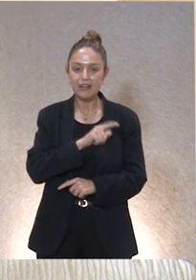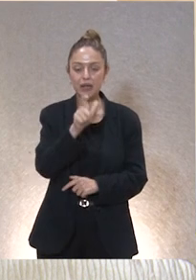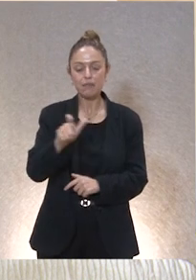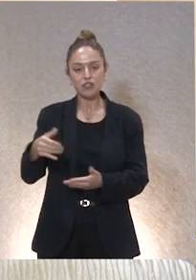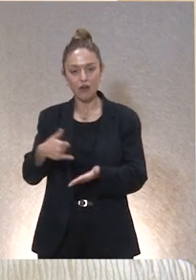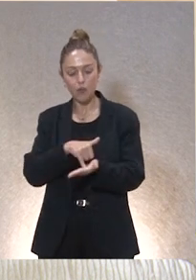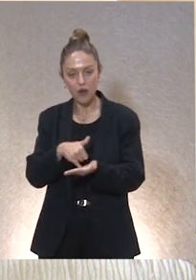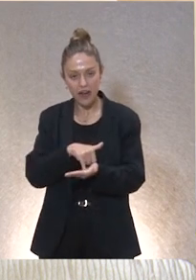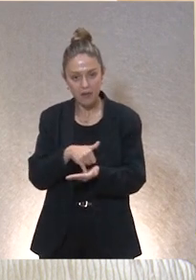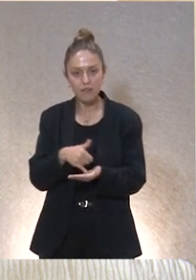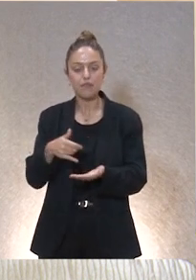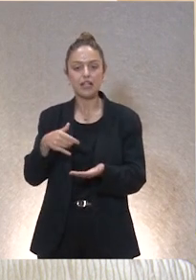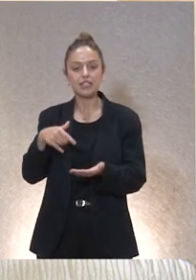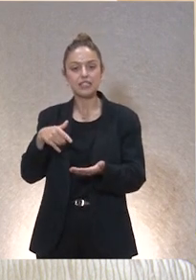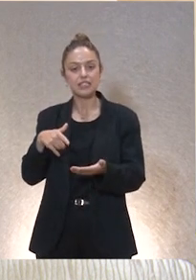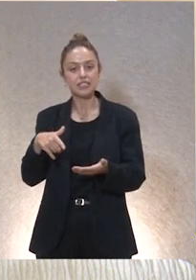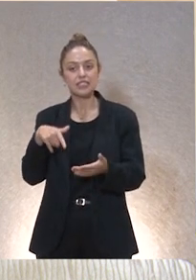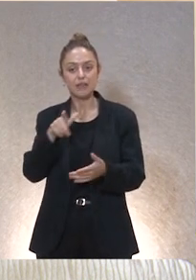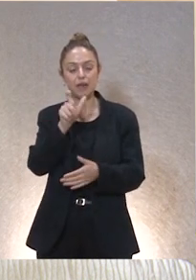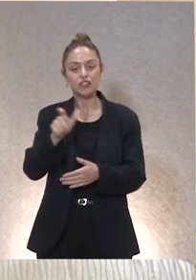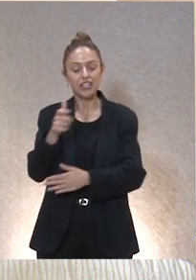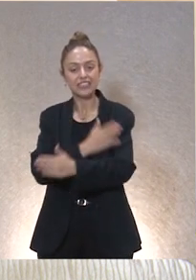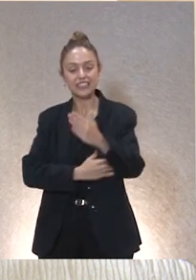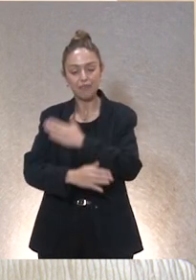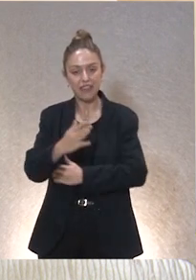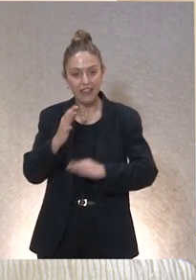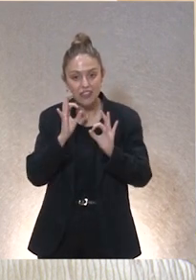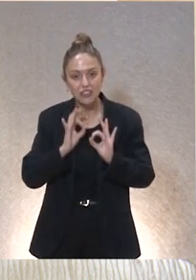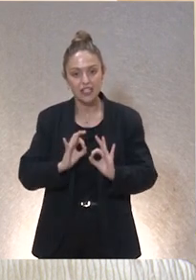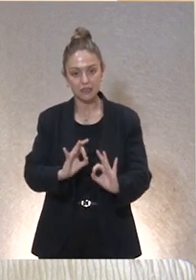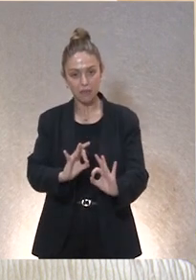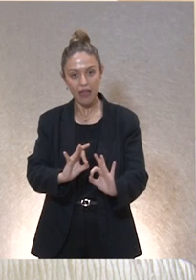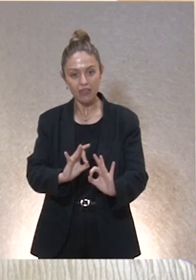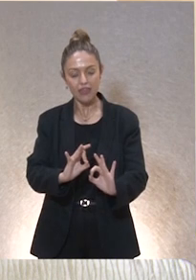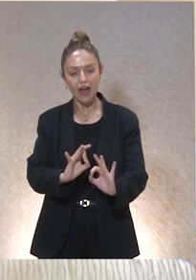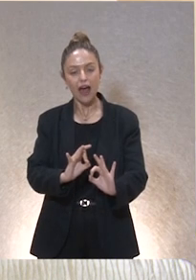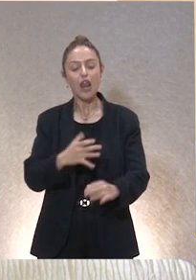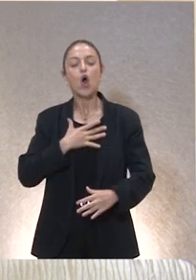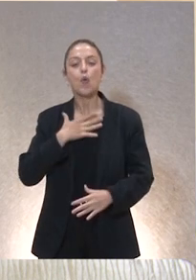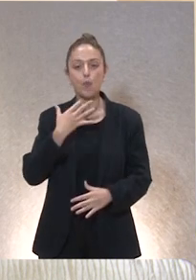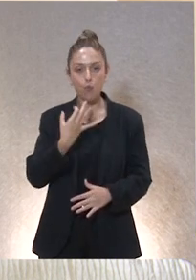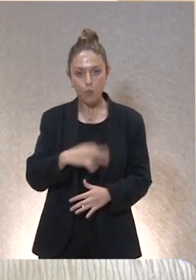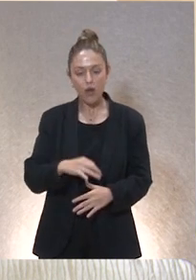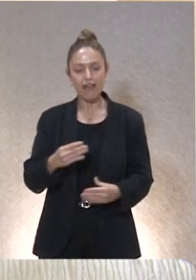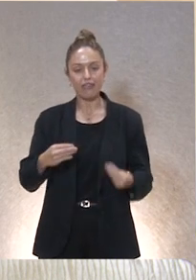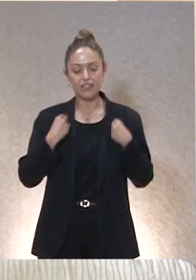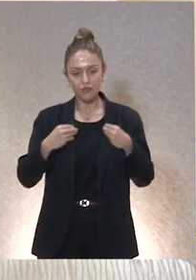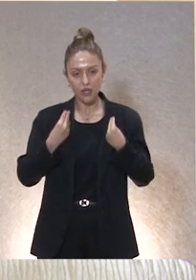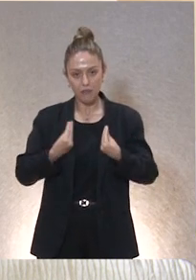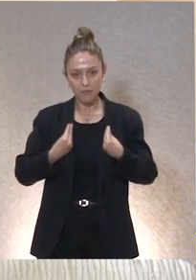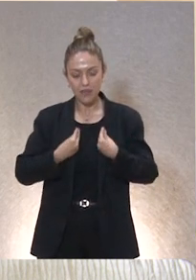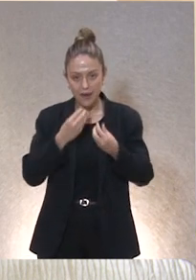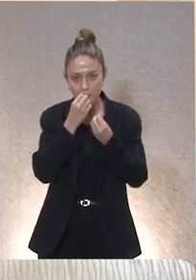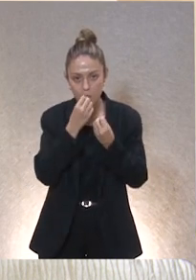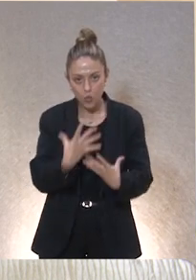vulnerables y frágiles especialmente las personas con discapacidad tengan la posibilidad de disfrutar de una vida buena